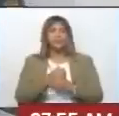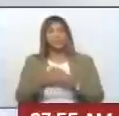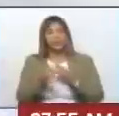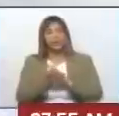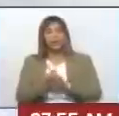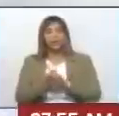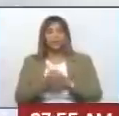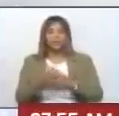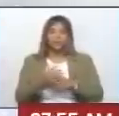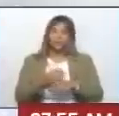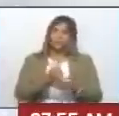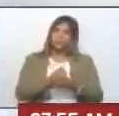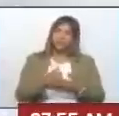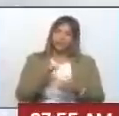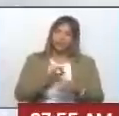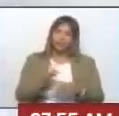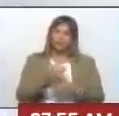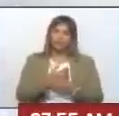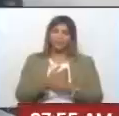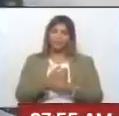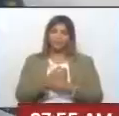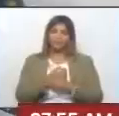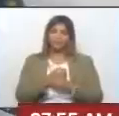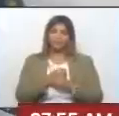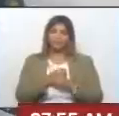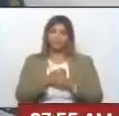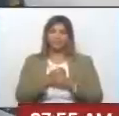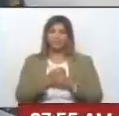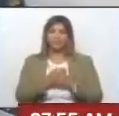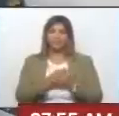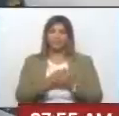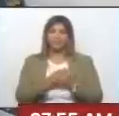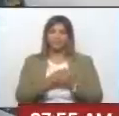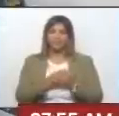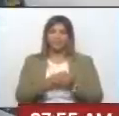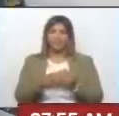particular. Tanto, no me ayude tanto. No me ayude tanto, compadre. Gracias por acompañarnos.